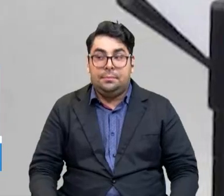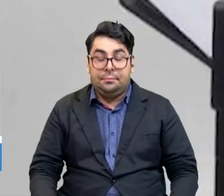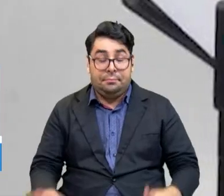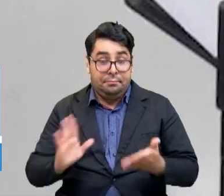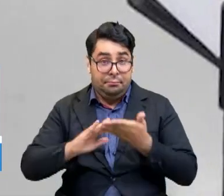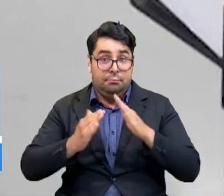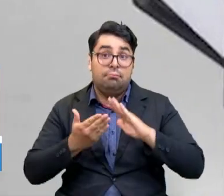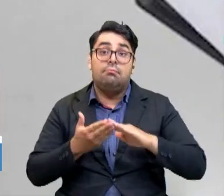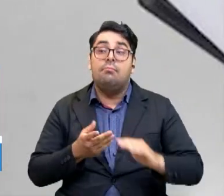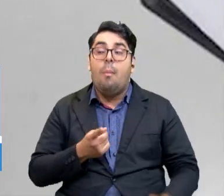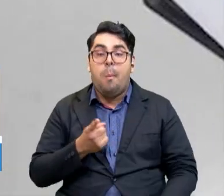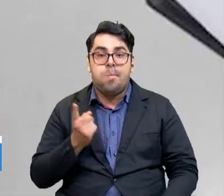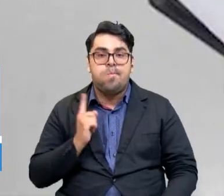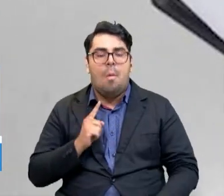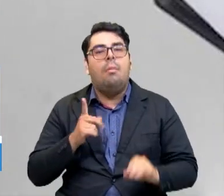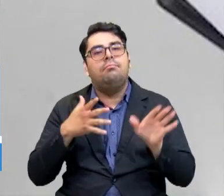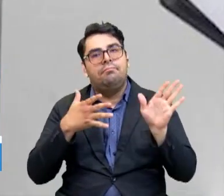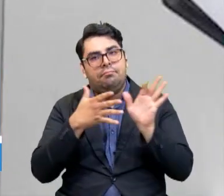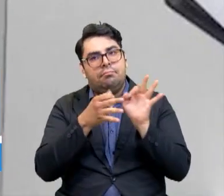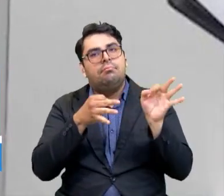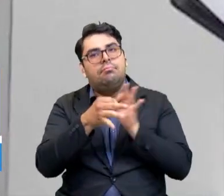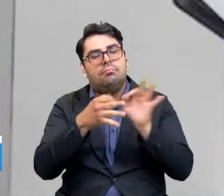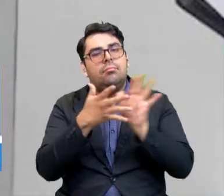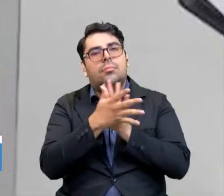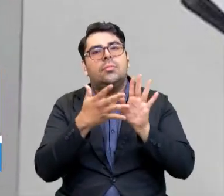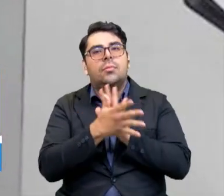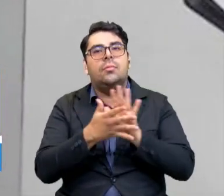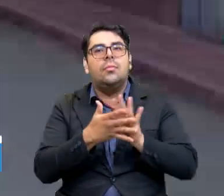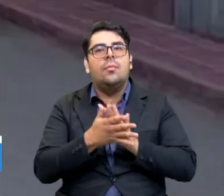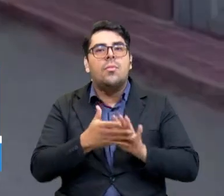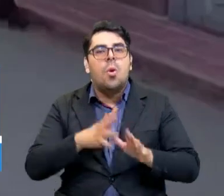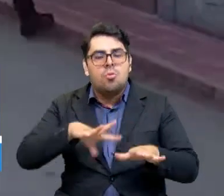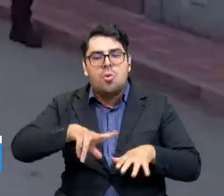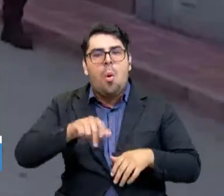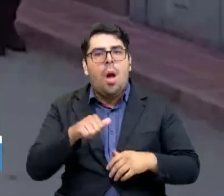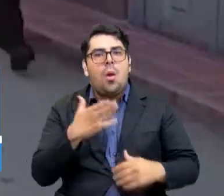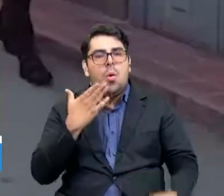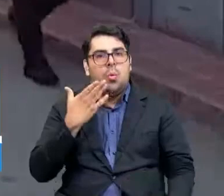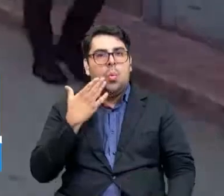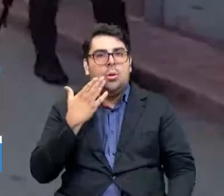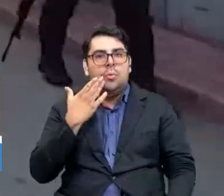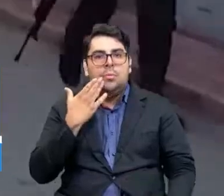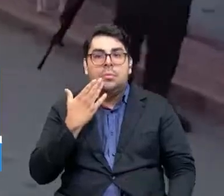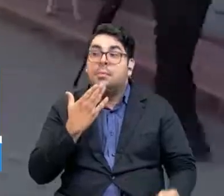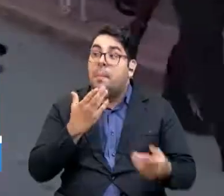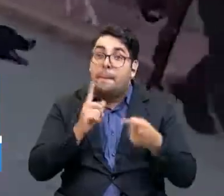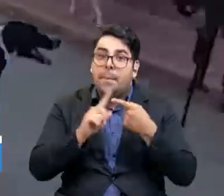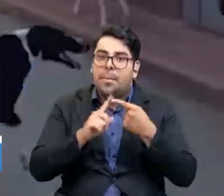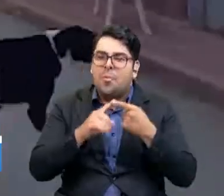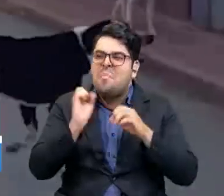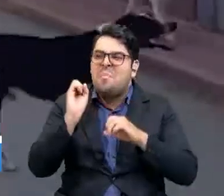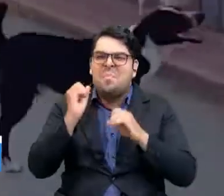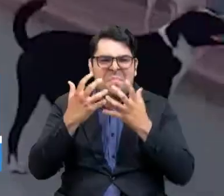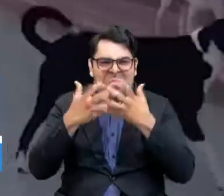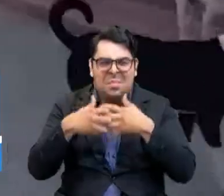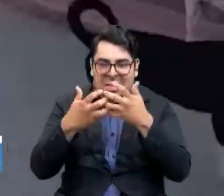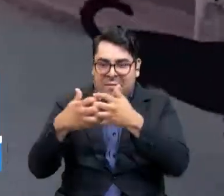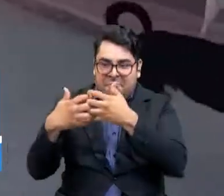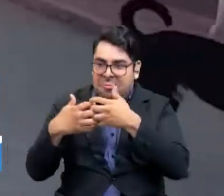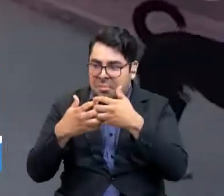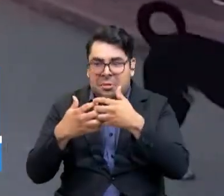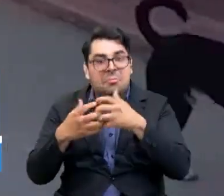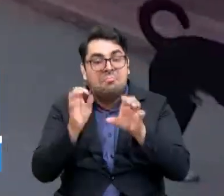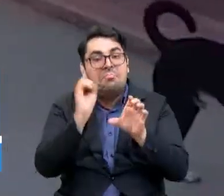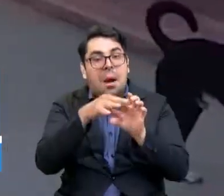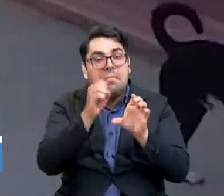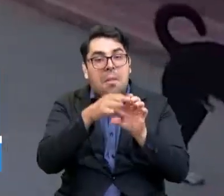comunidad, el robo se registró después que varias empresas del norte de Santander realizaran las consignaciones con el objetivo de cumplir con los pagos de